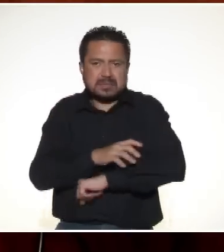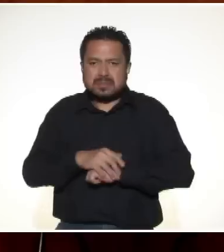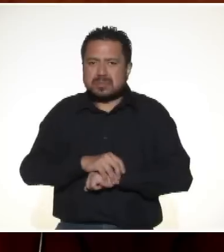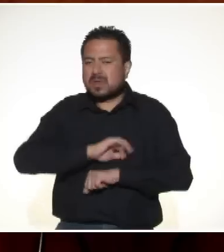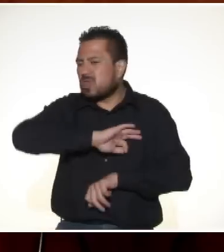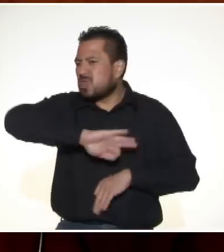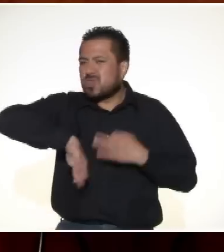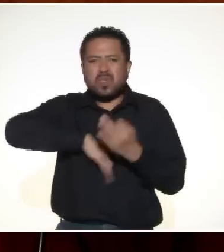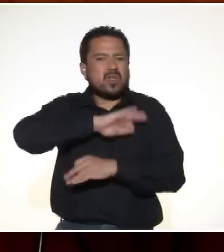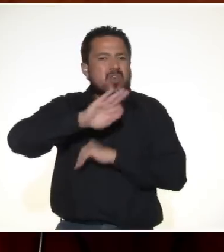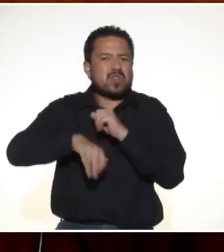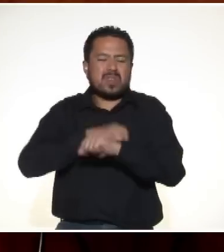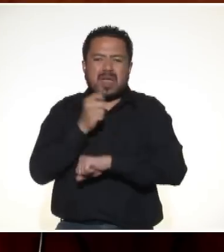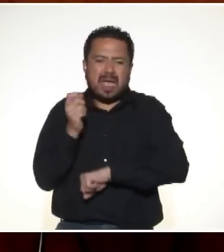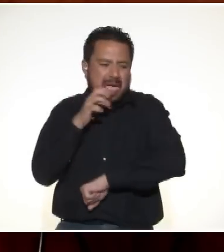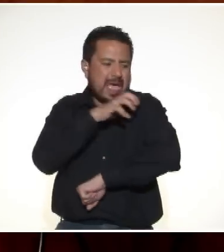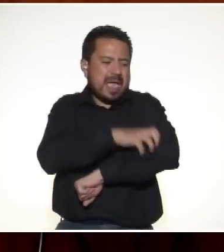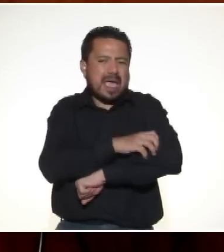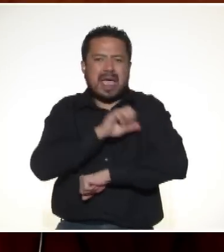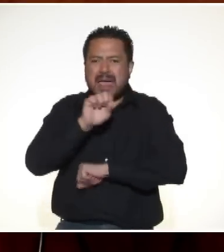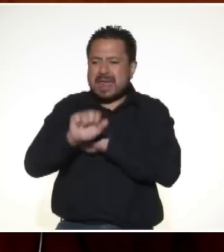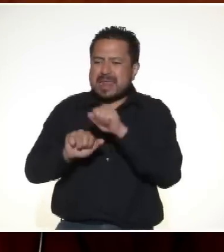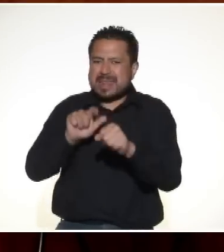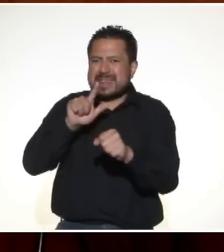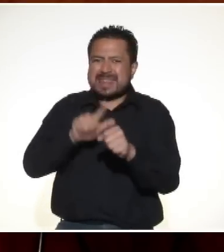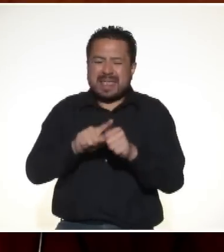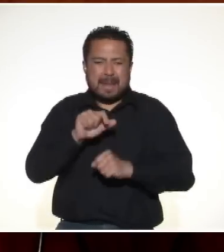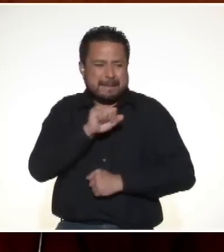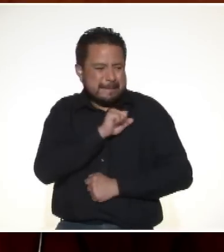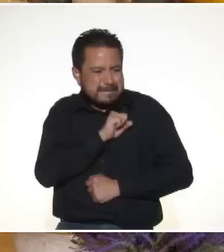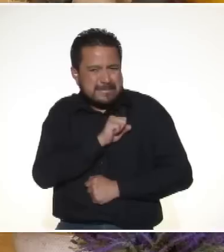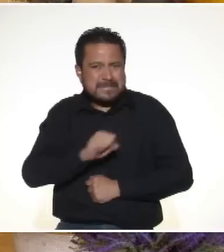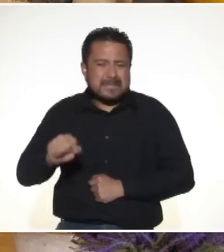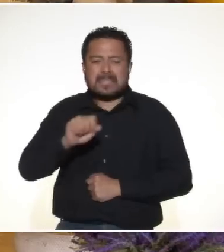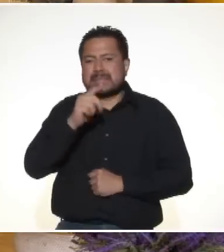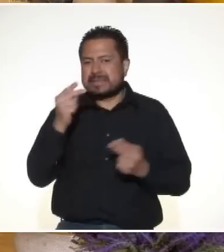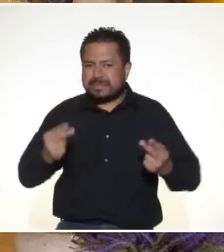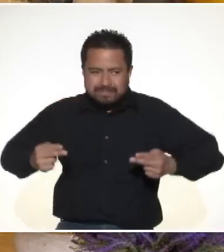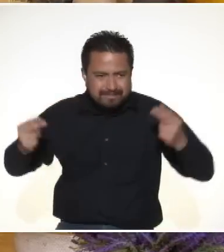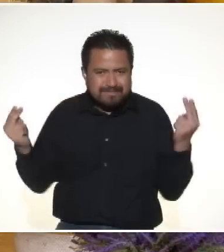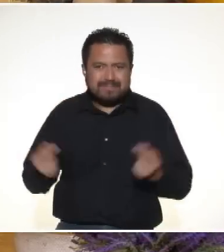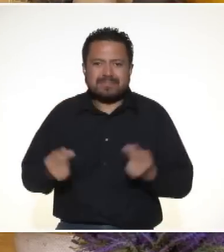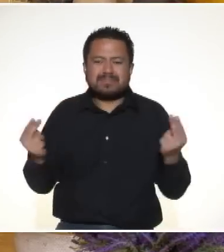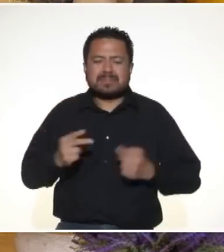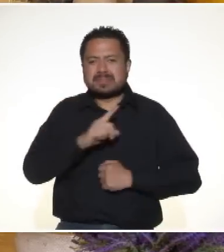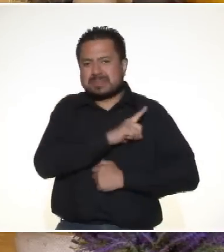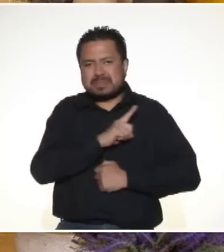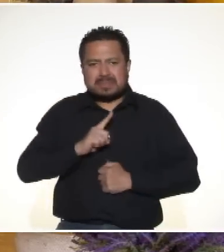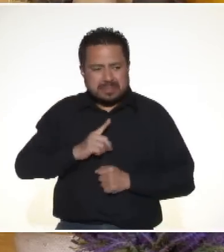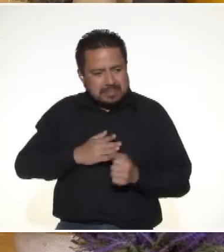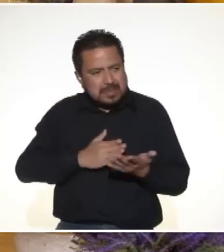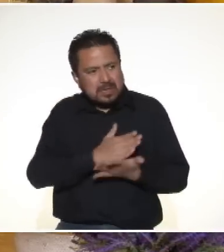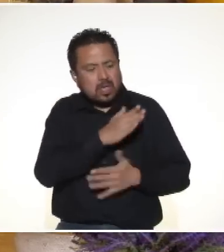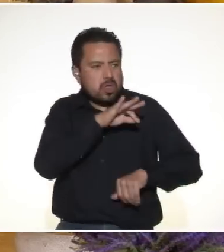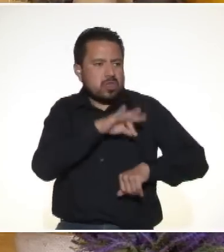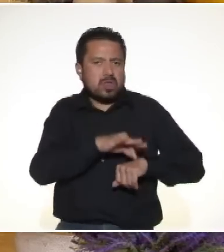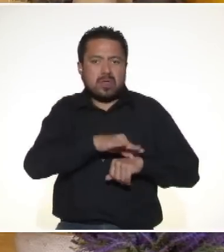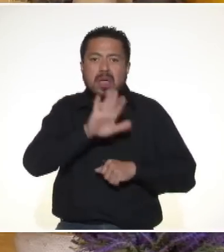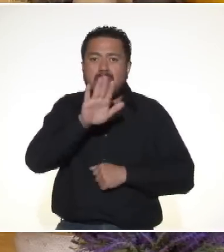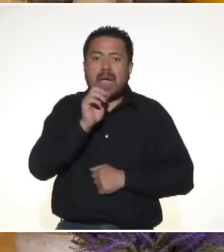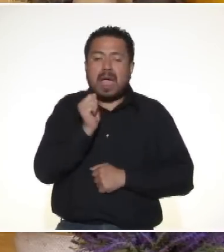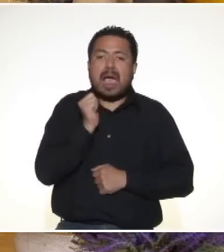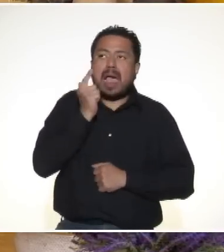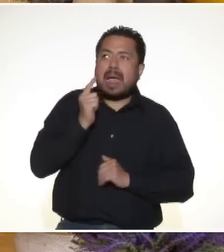toda mordedura por un animal salvaje necesariamente tiene que ser valorada. Oye, quiero agregar una